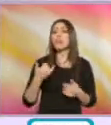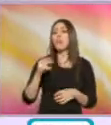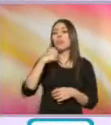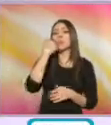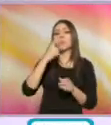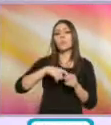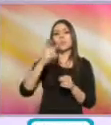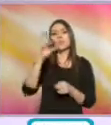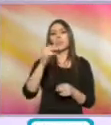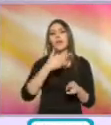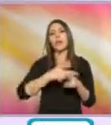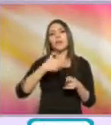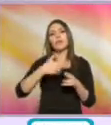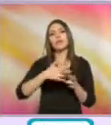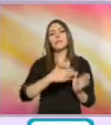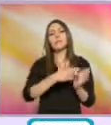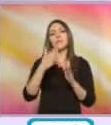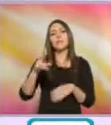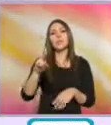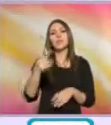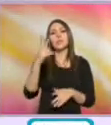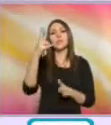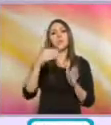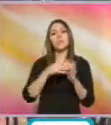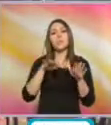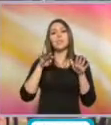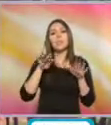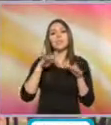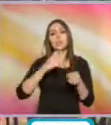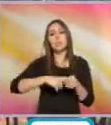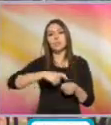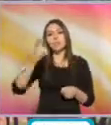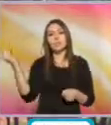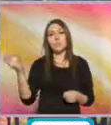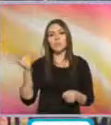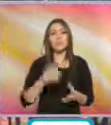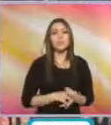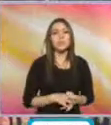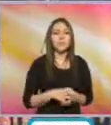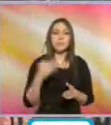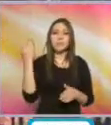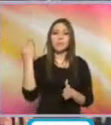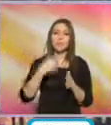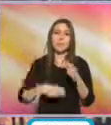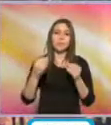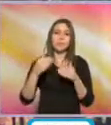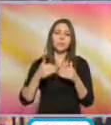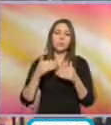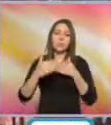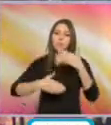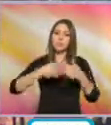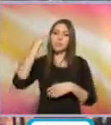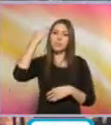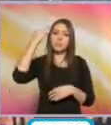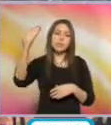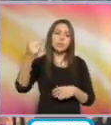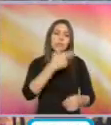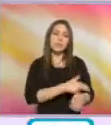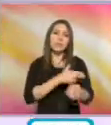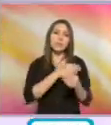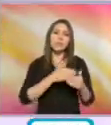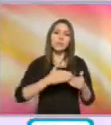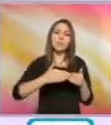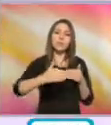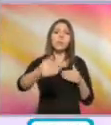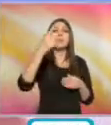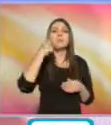Tendría que irse hasta noviembre del 2019 para que realmente pues tuviera efectos, y falta todo un proceso para retirarse. Y como dices, ver